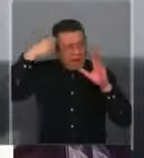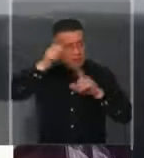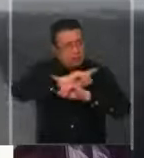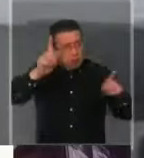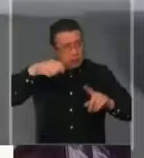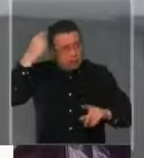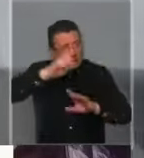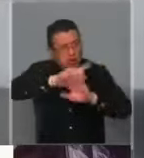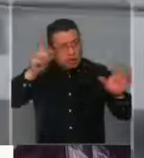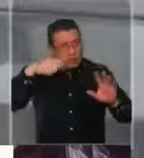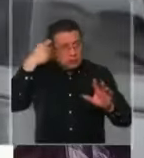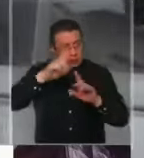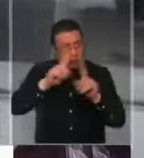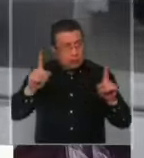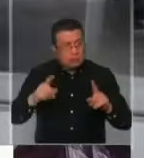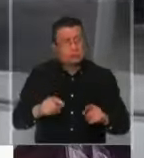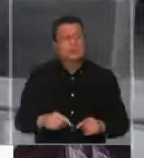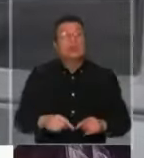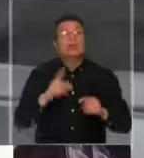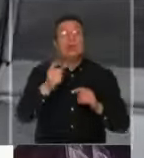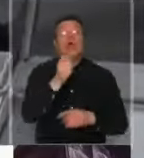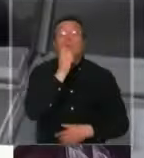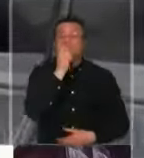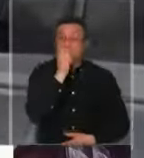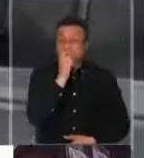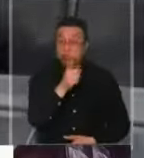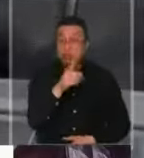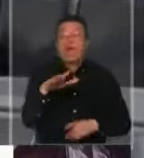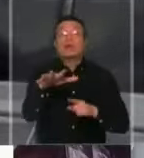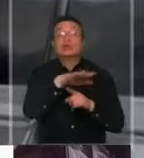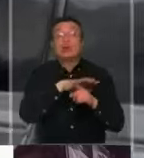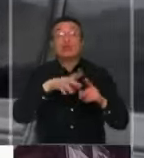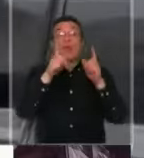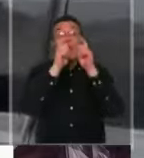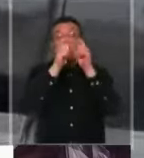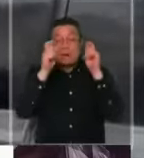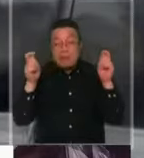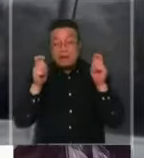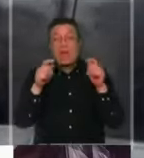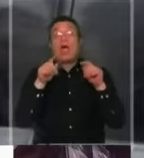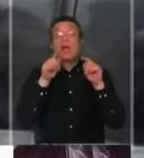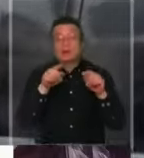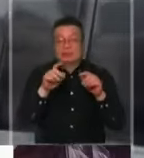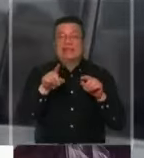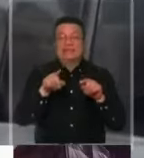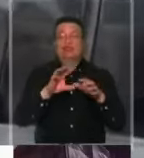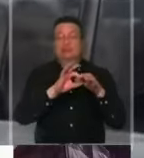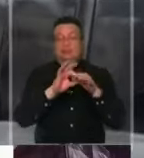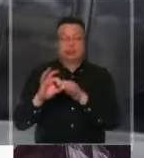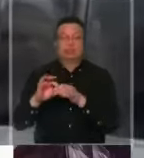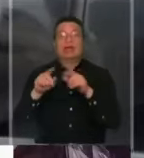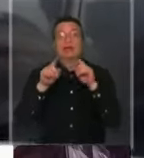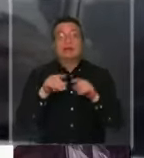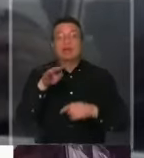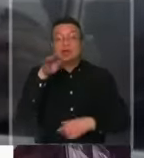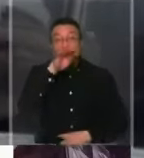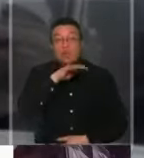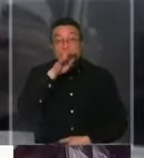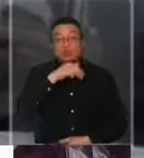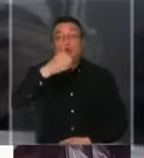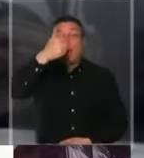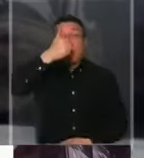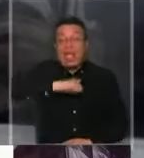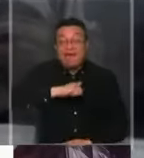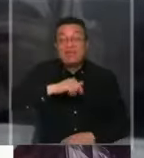Pero no lo grabes. ¿Podemos no, hablar con él, por favor? Hay una denuncia por una situación de su campaña. Tiene que ver con eso. Tiene que ver con el uso de claves únicas y por